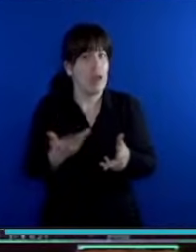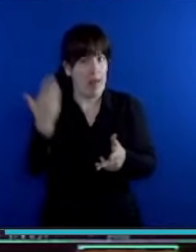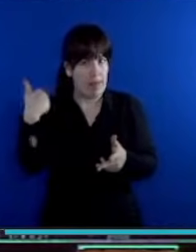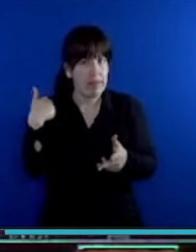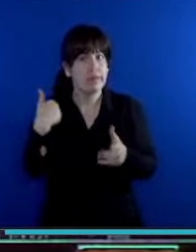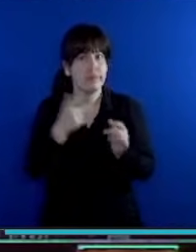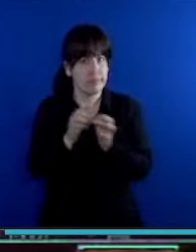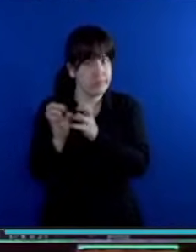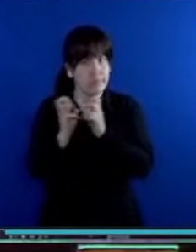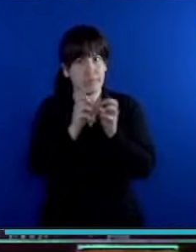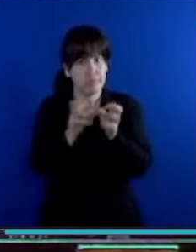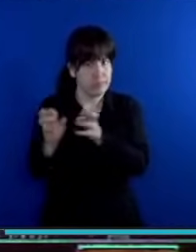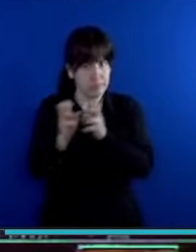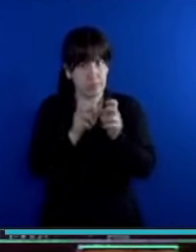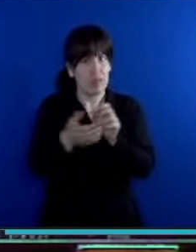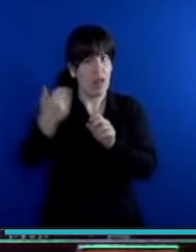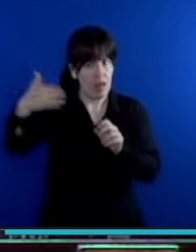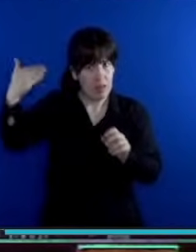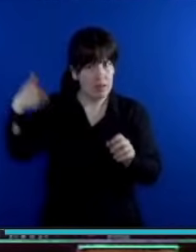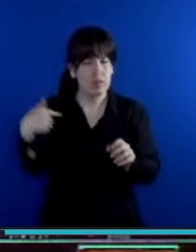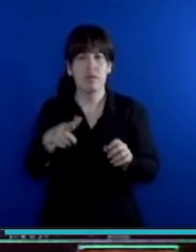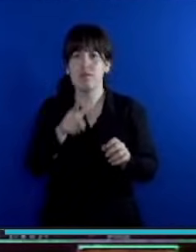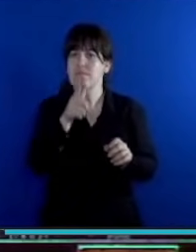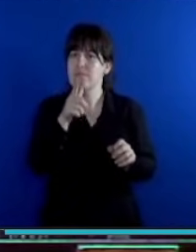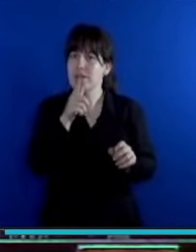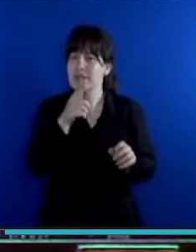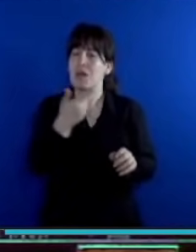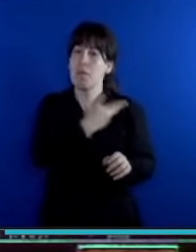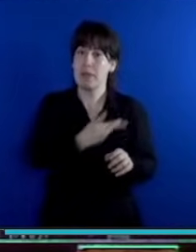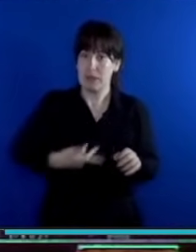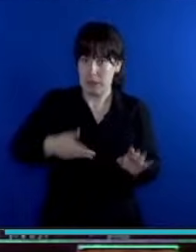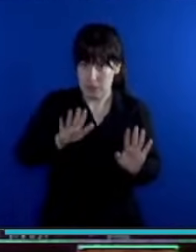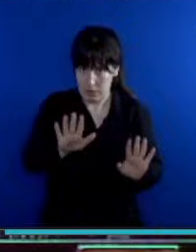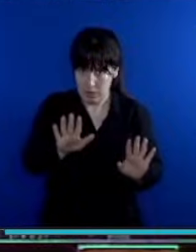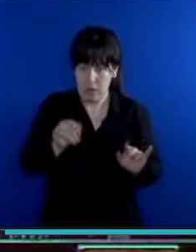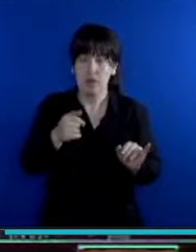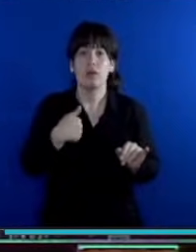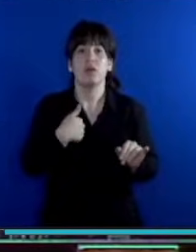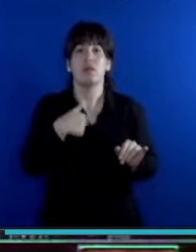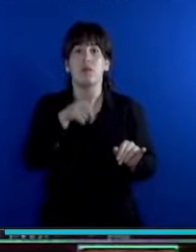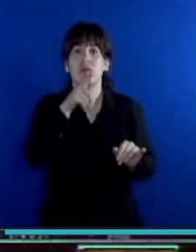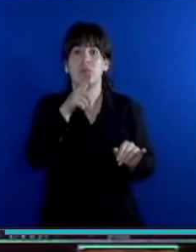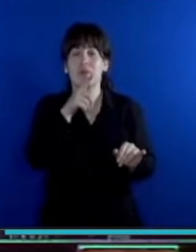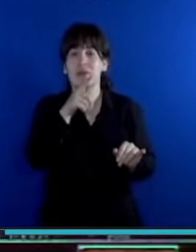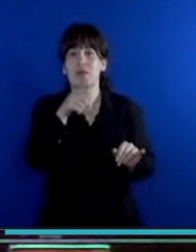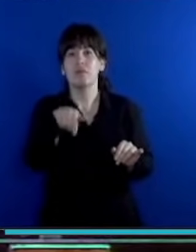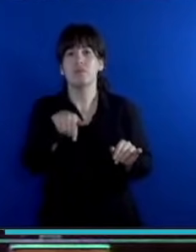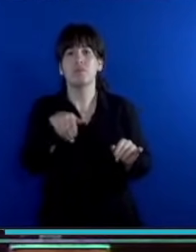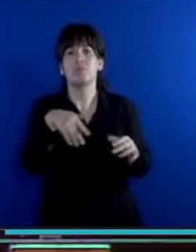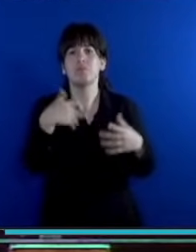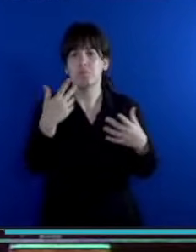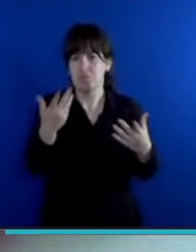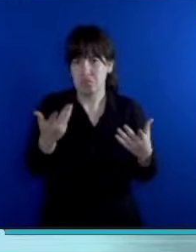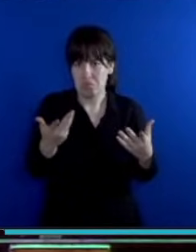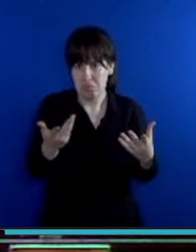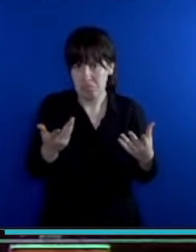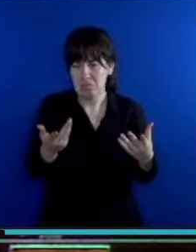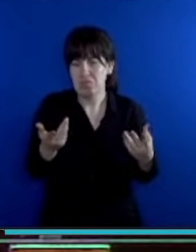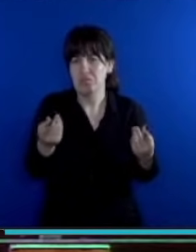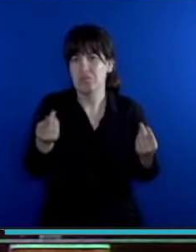discutido en sesiones pasadas y no corresponde, señor presidente, más allá de que sea un